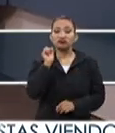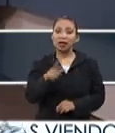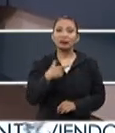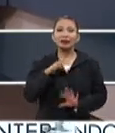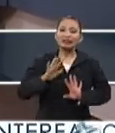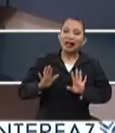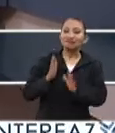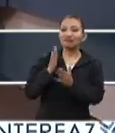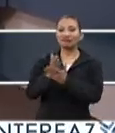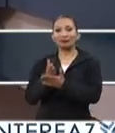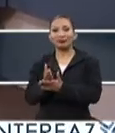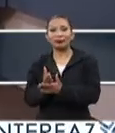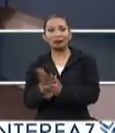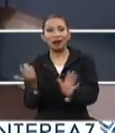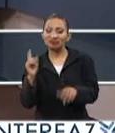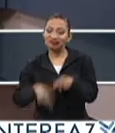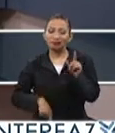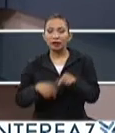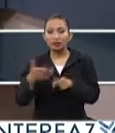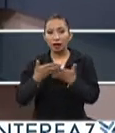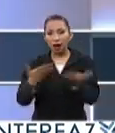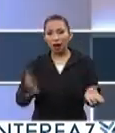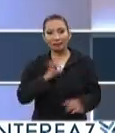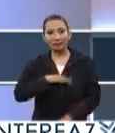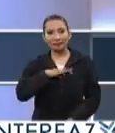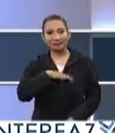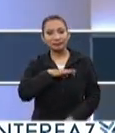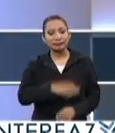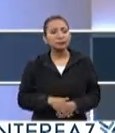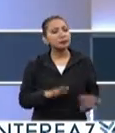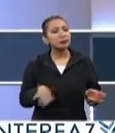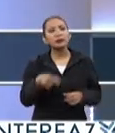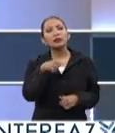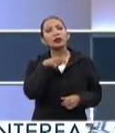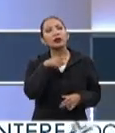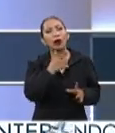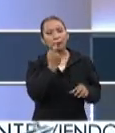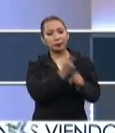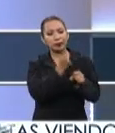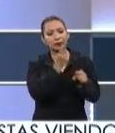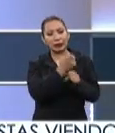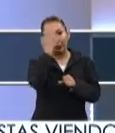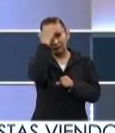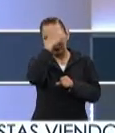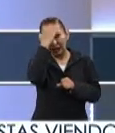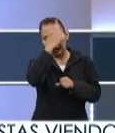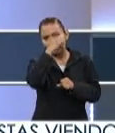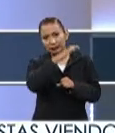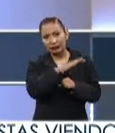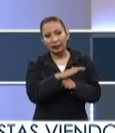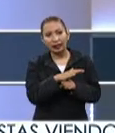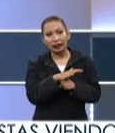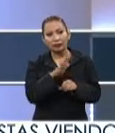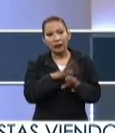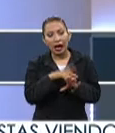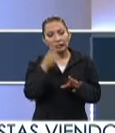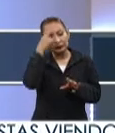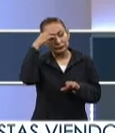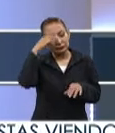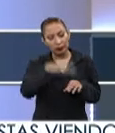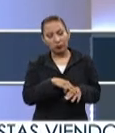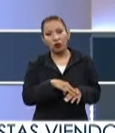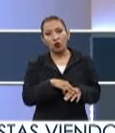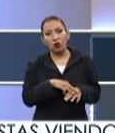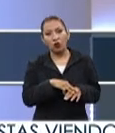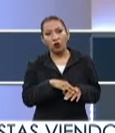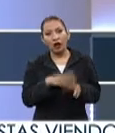tú. Lo superaron y ahora están felices. ¿Cuál fue esta primera experiencia que más se te queda a ti